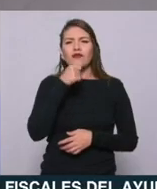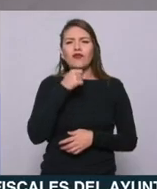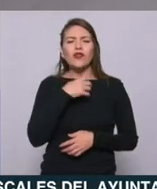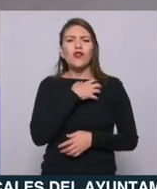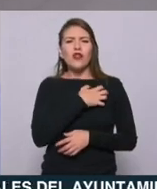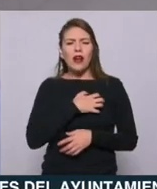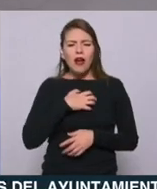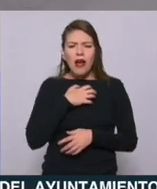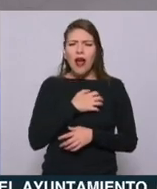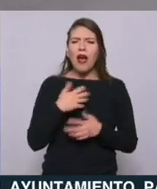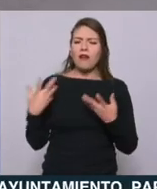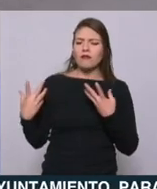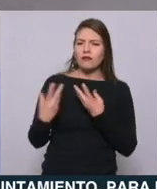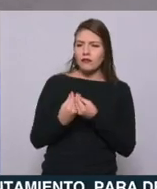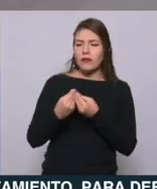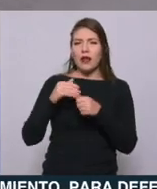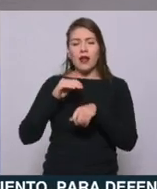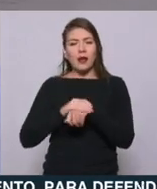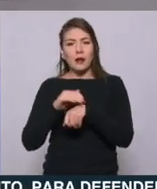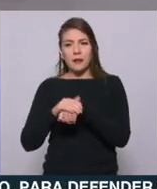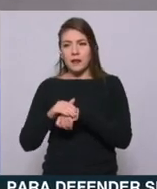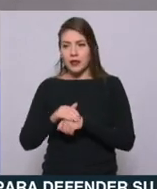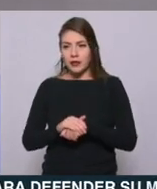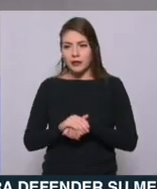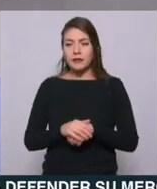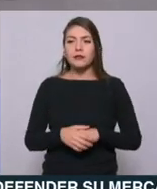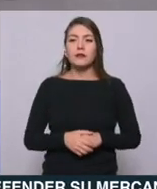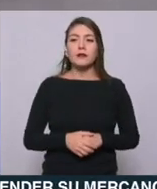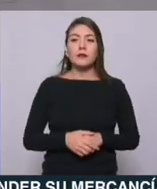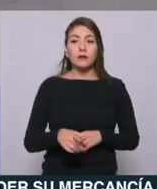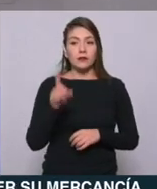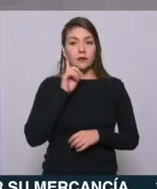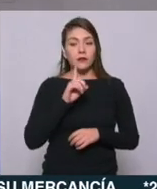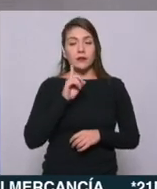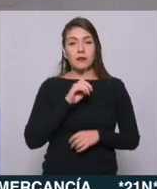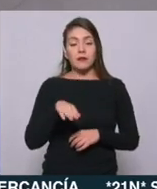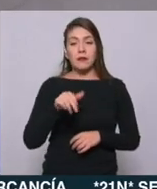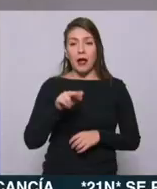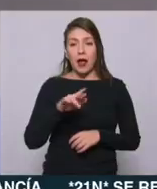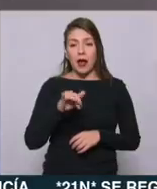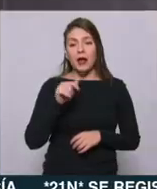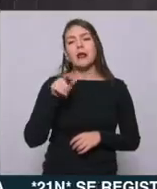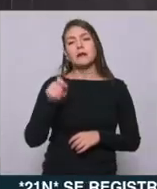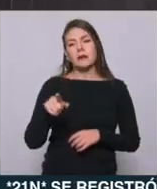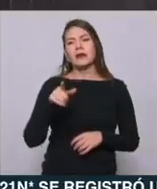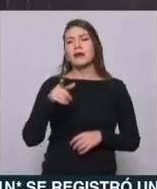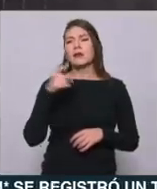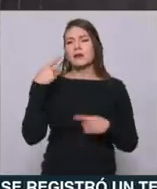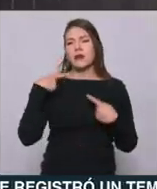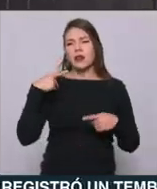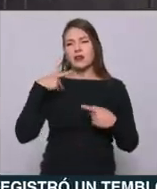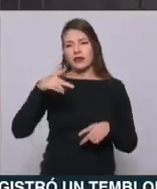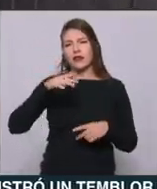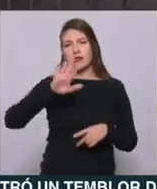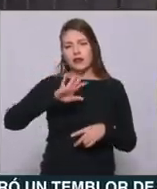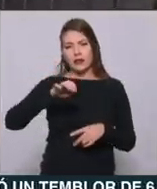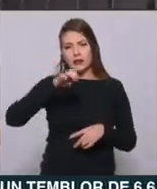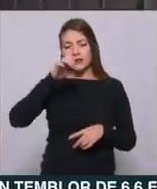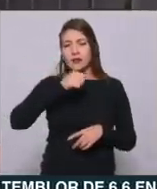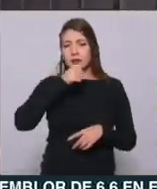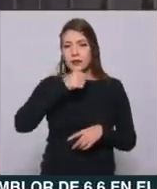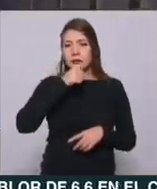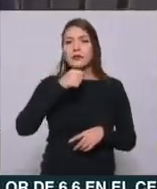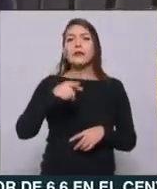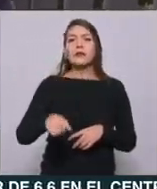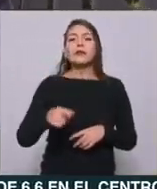amigas. María forma parte de los más de 1 millón de adultos mayores que habitan en la Ciudad de México y de los cerca de 130,000 pensionados